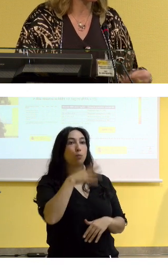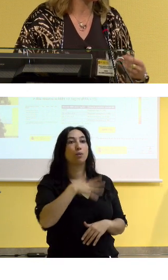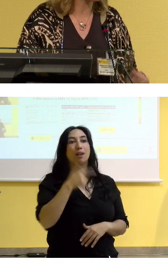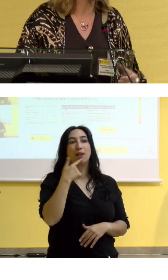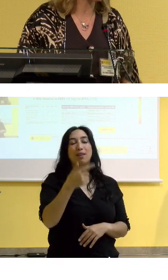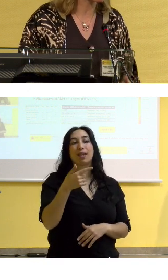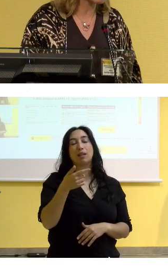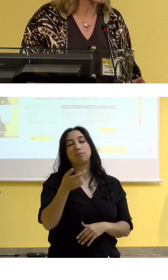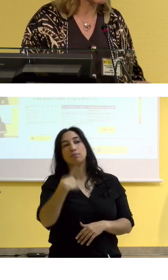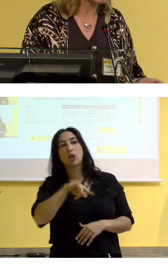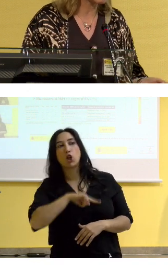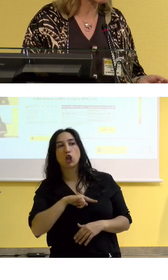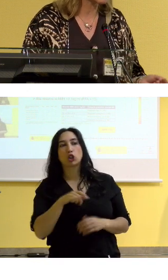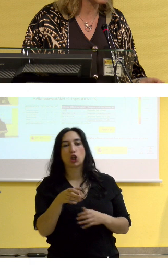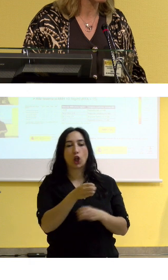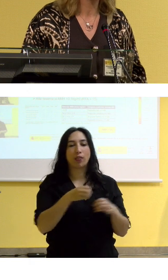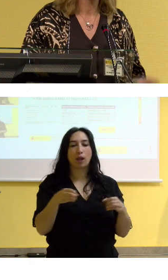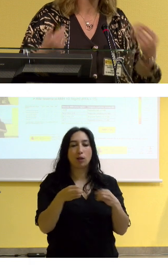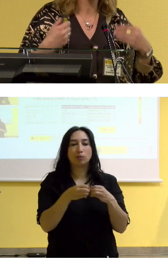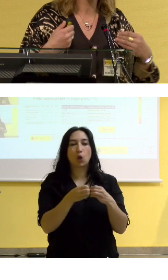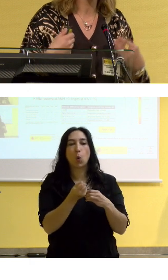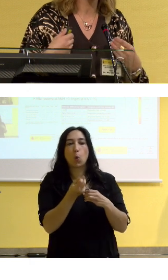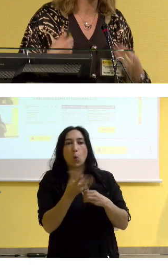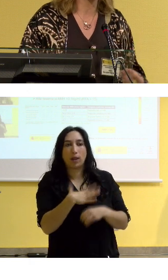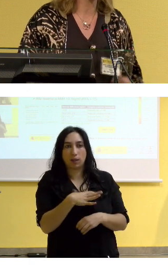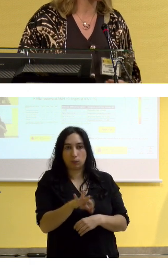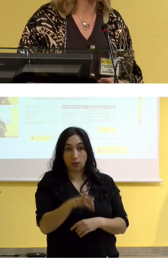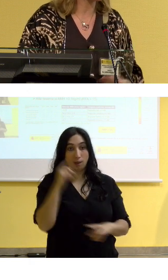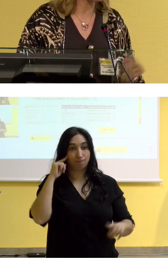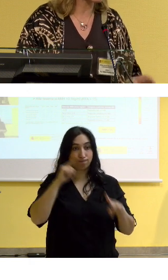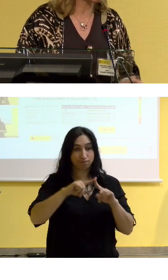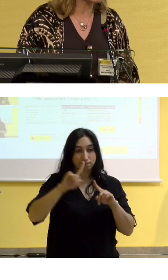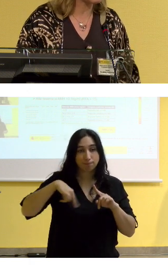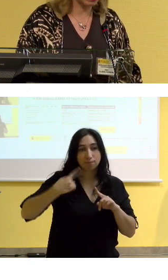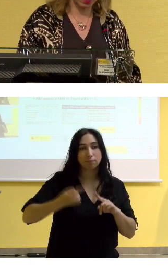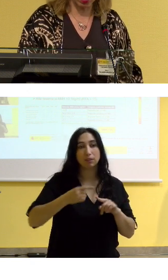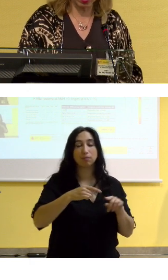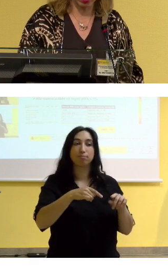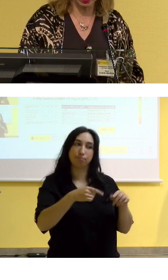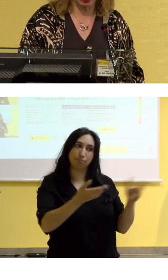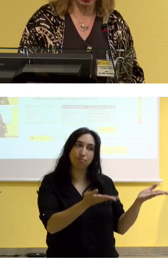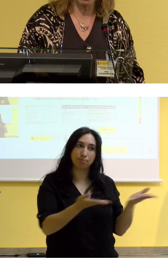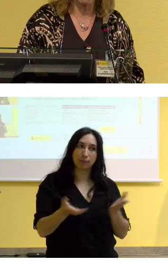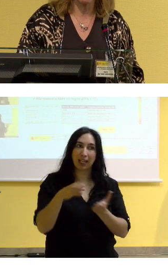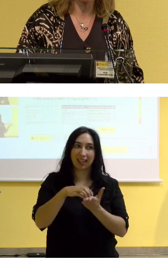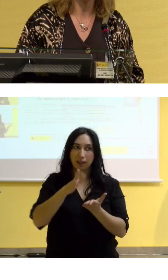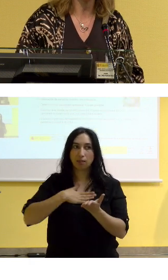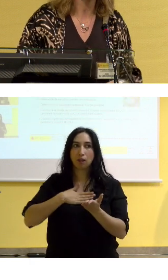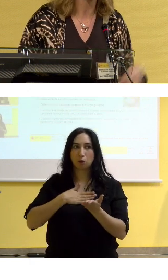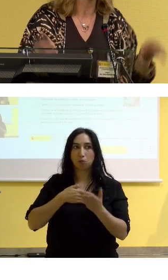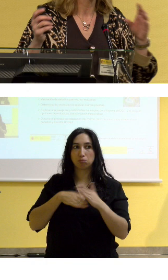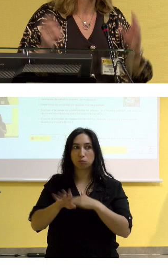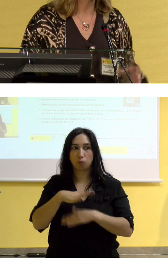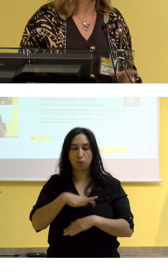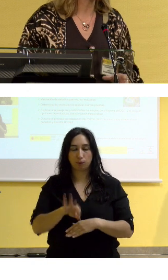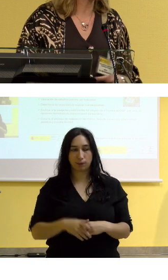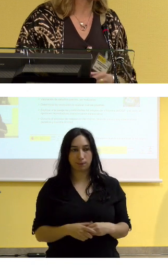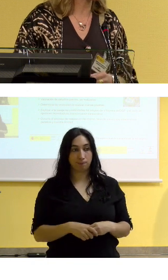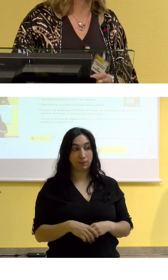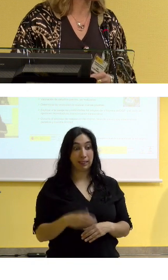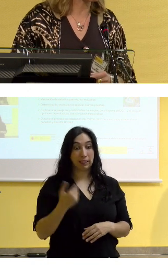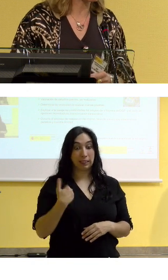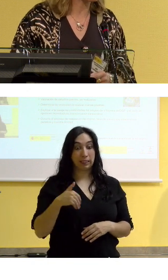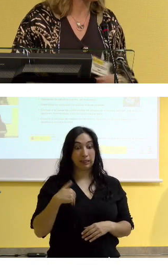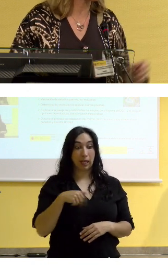de ovocitos nosotros vamos a poder conseguir para que nosotros podamos aceptar a esas pacientes en nuestro centro. Una vez que